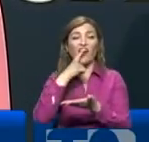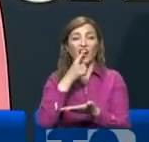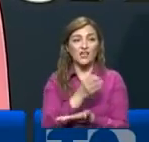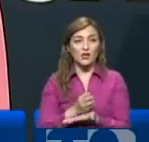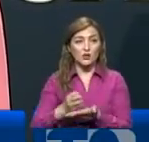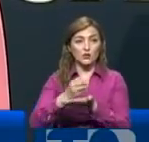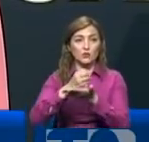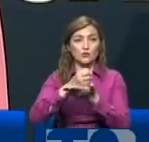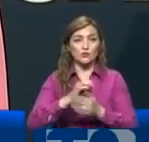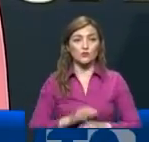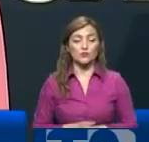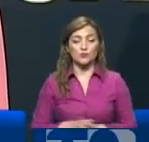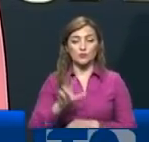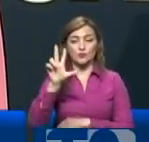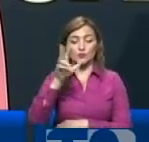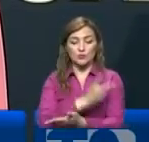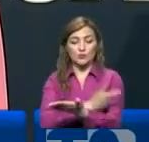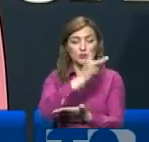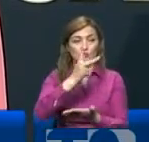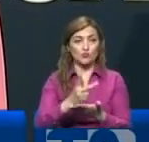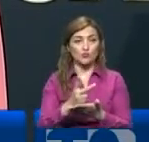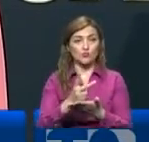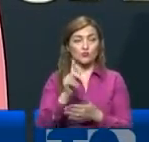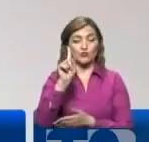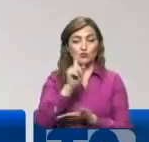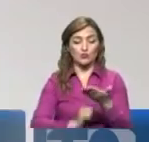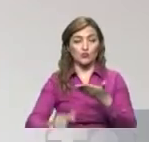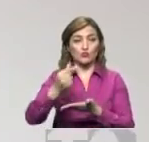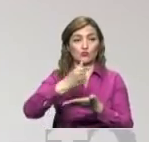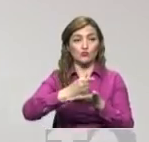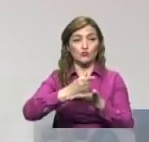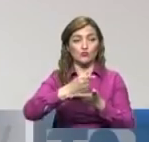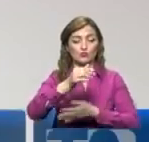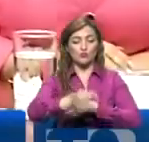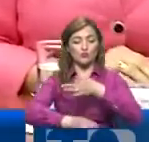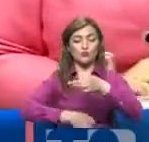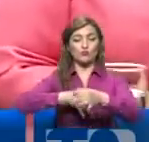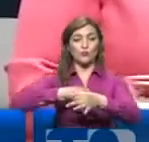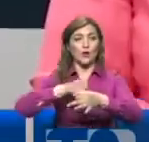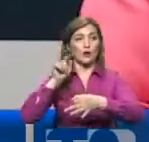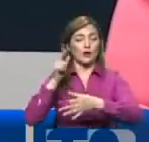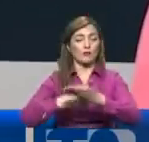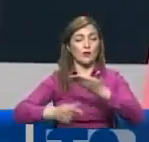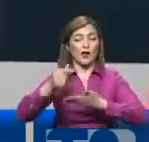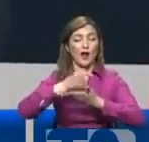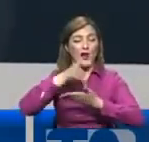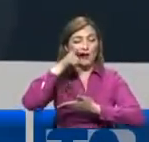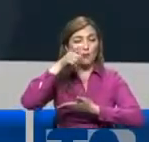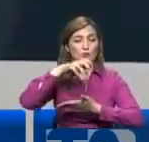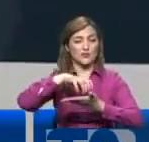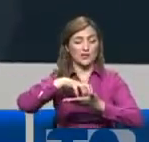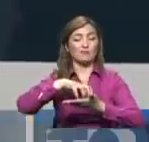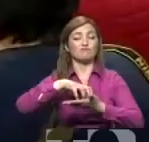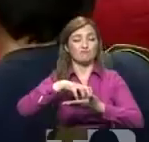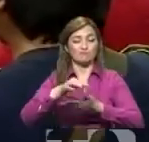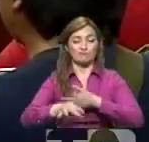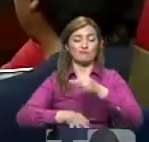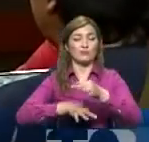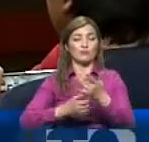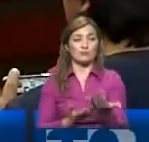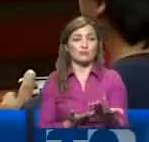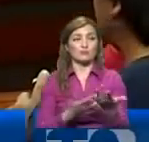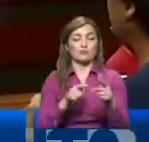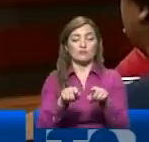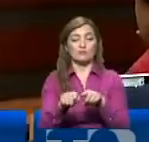Oro, 3 para Pichincha y 1 en Guayas. Y se reemplazó a la fiscal provincial del Guayas, a la espera del concurso